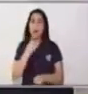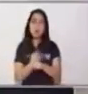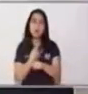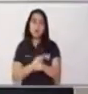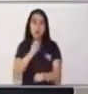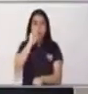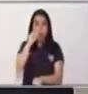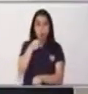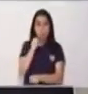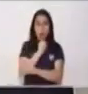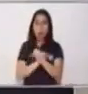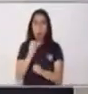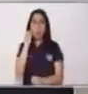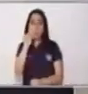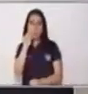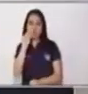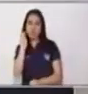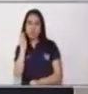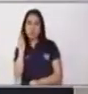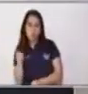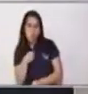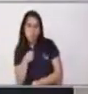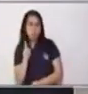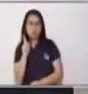Pero también podemos